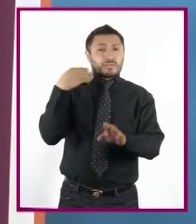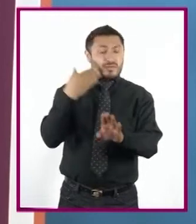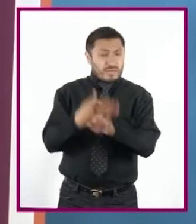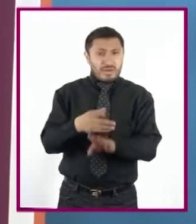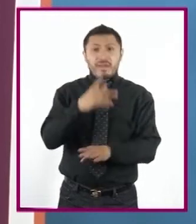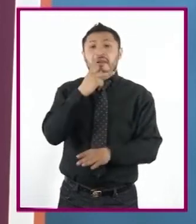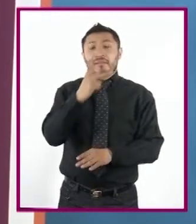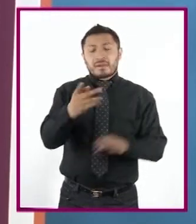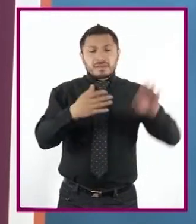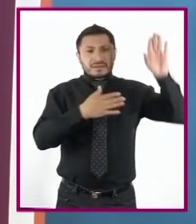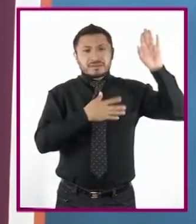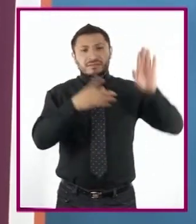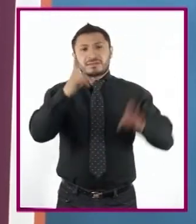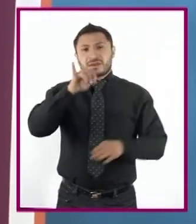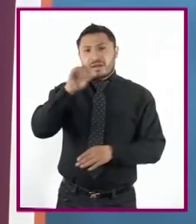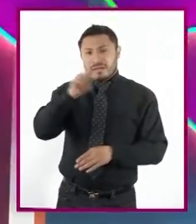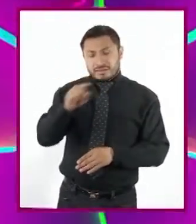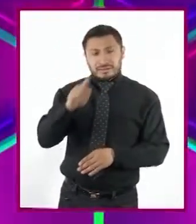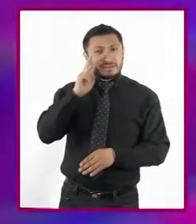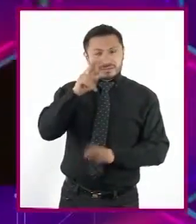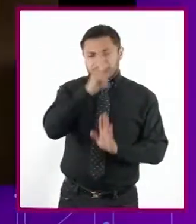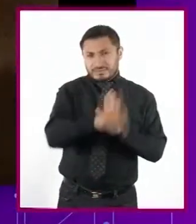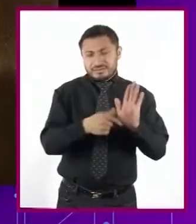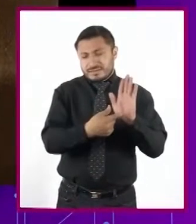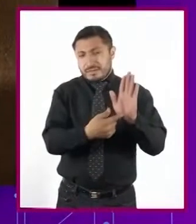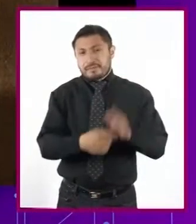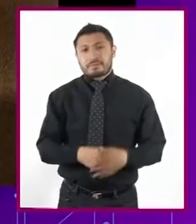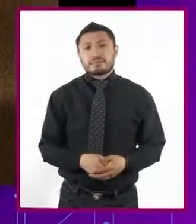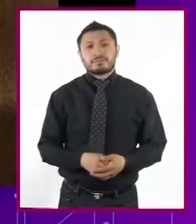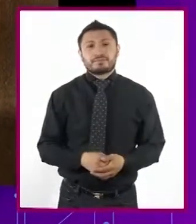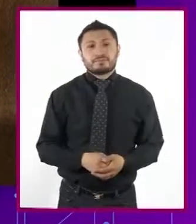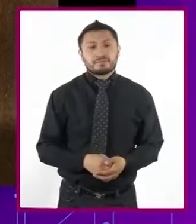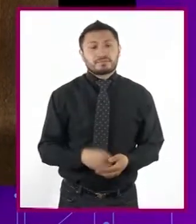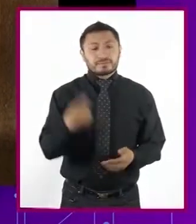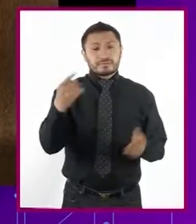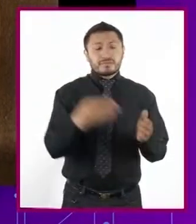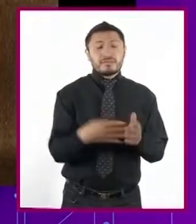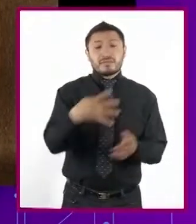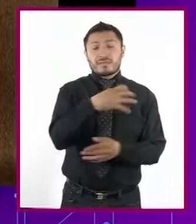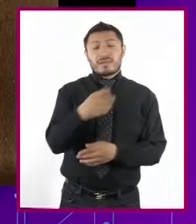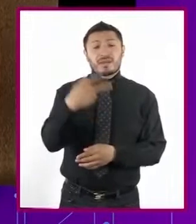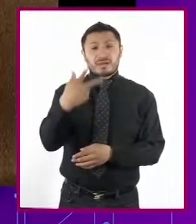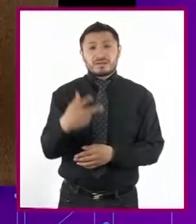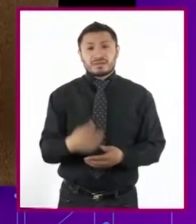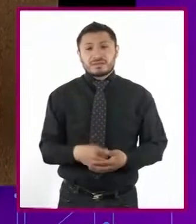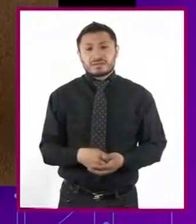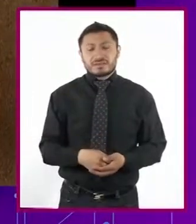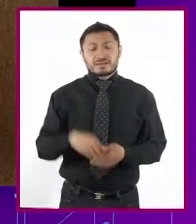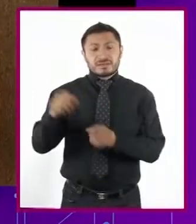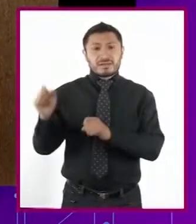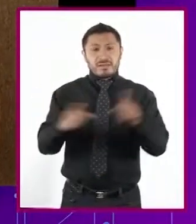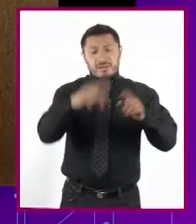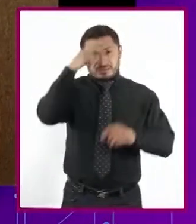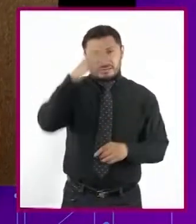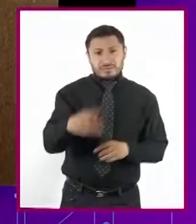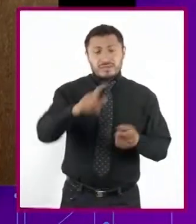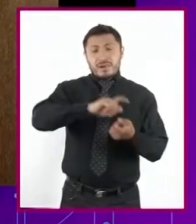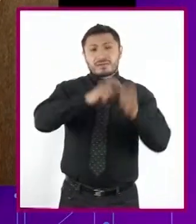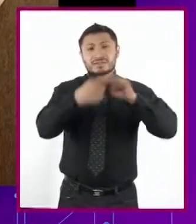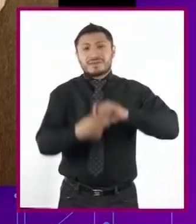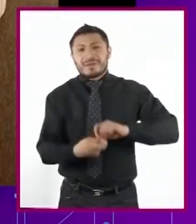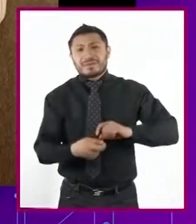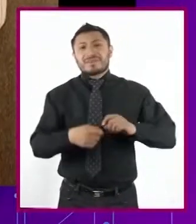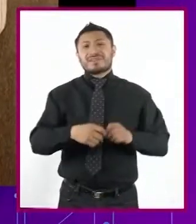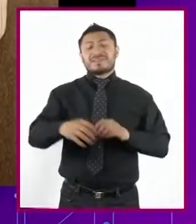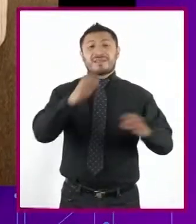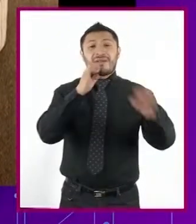Para ello, vayamos al siguiente video. En 1908 se publicó en México la traducción de la entrevista